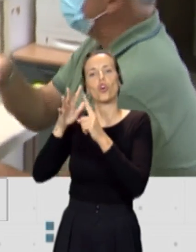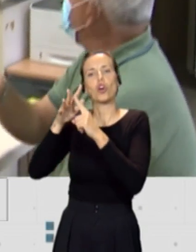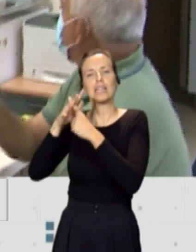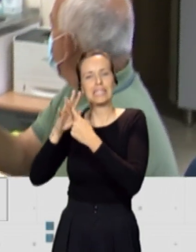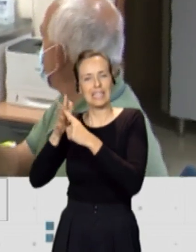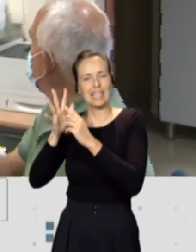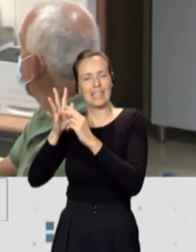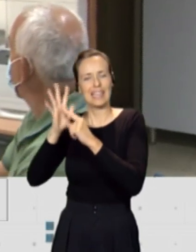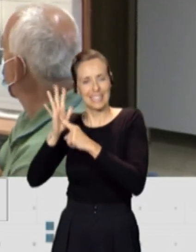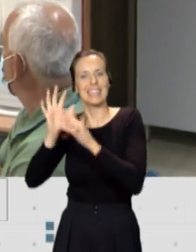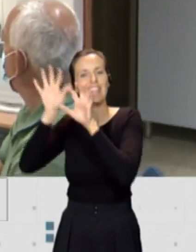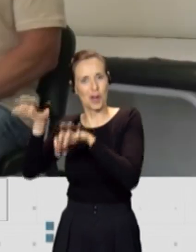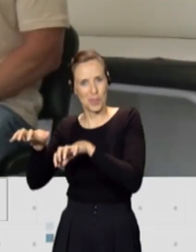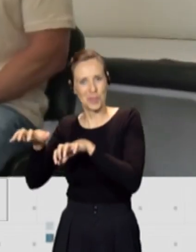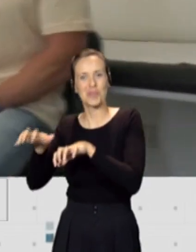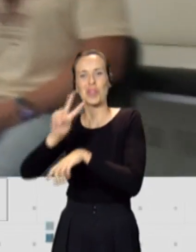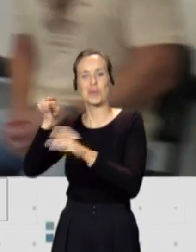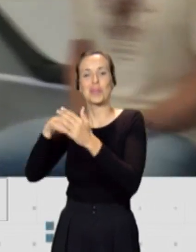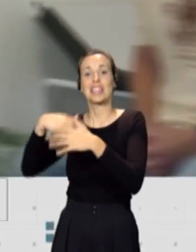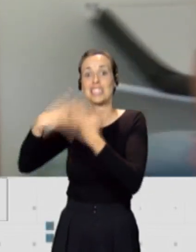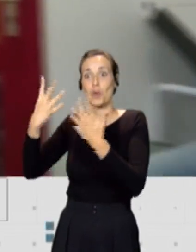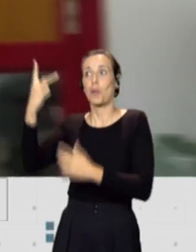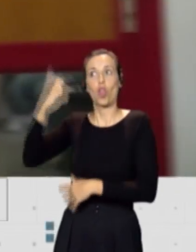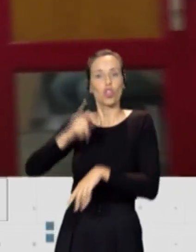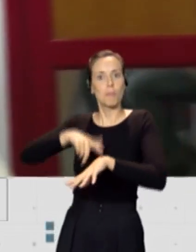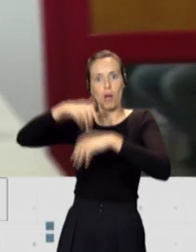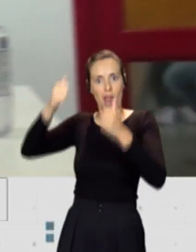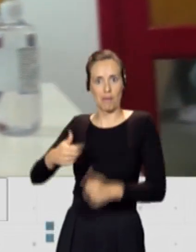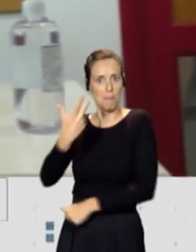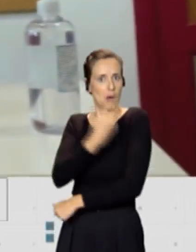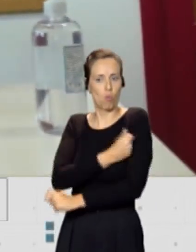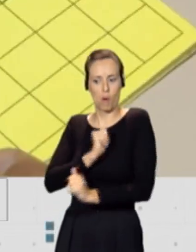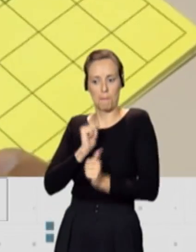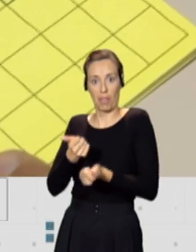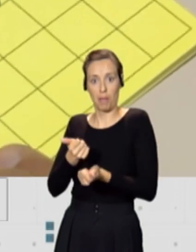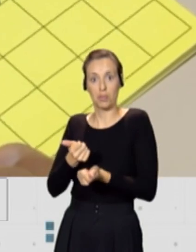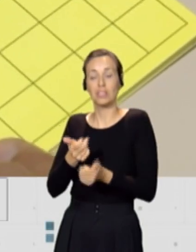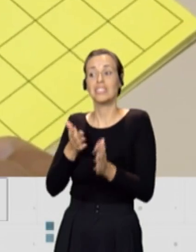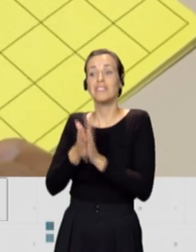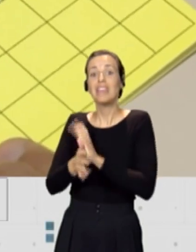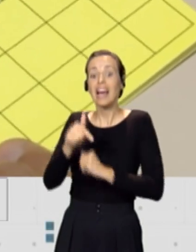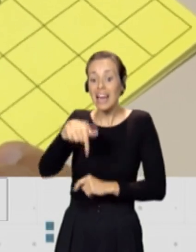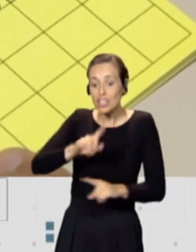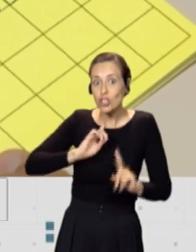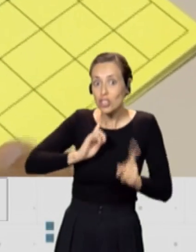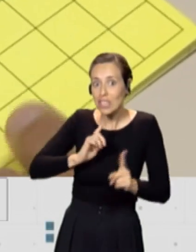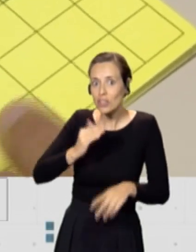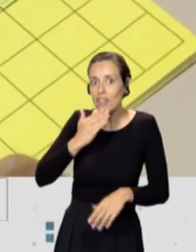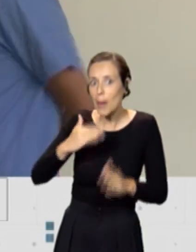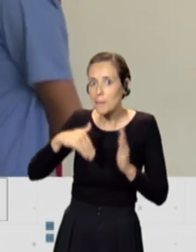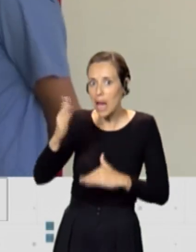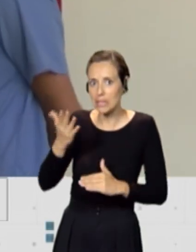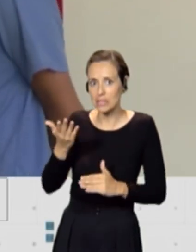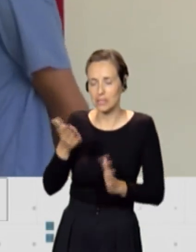2019, empezamos a vacunar ese año, o sea que digamos que estos dos casos tenían una edad superior o